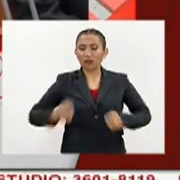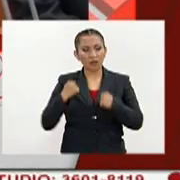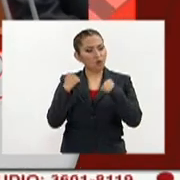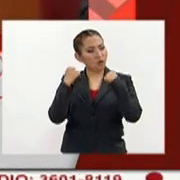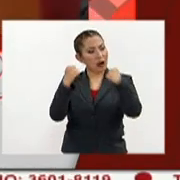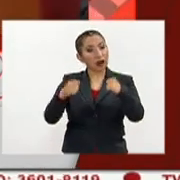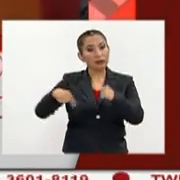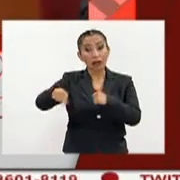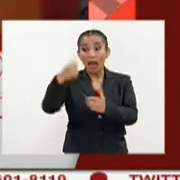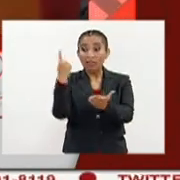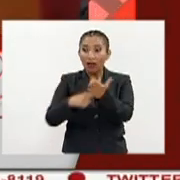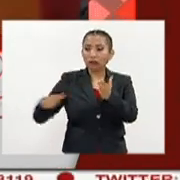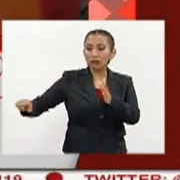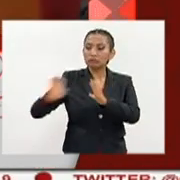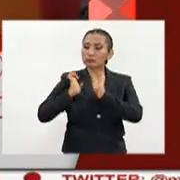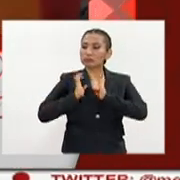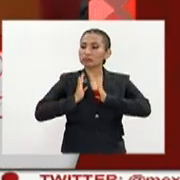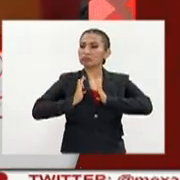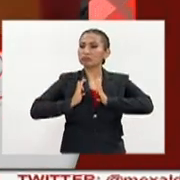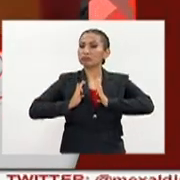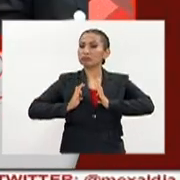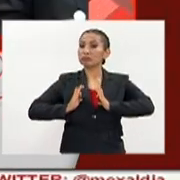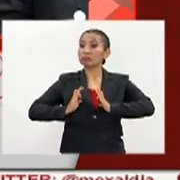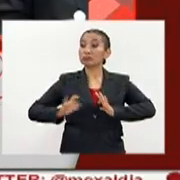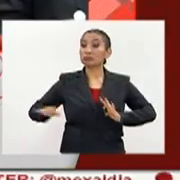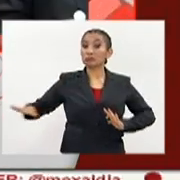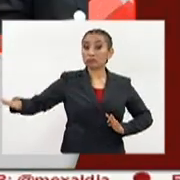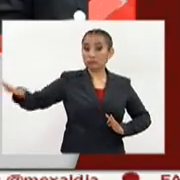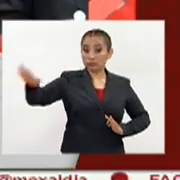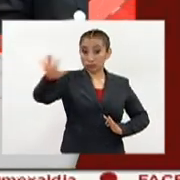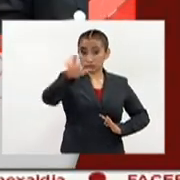al interior tenga una estabilidad y una